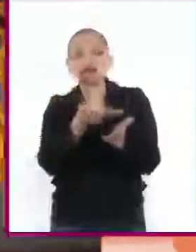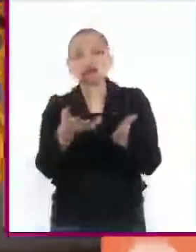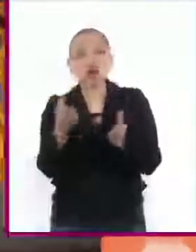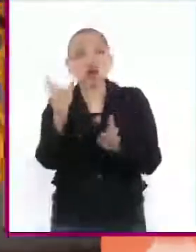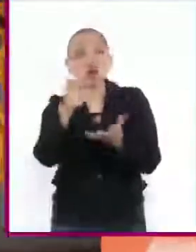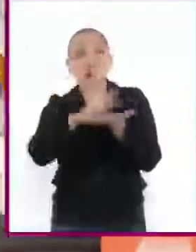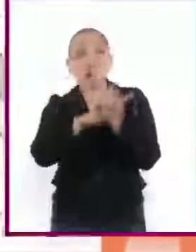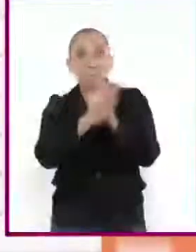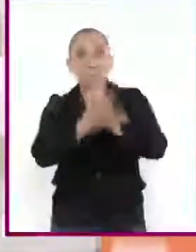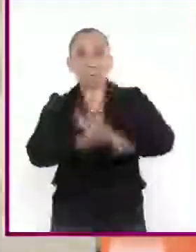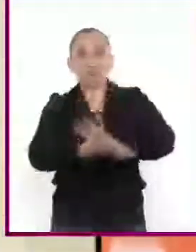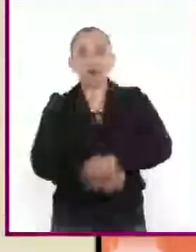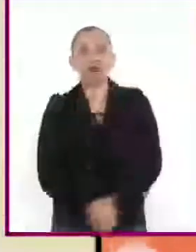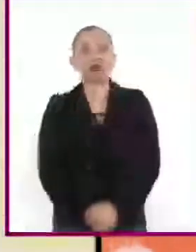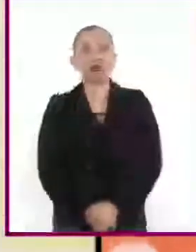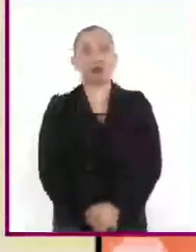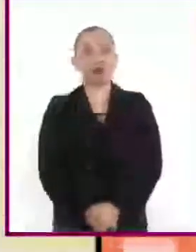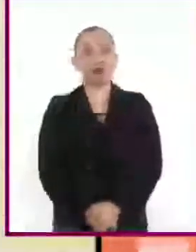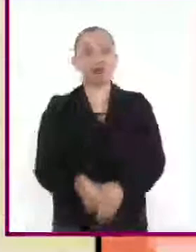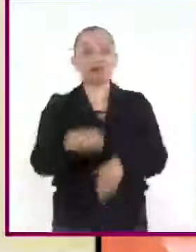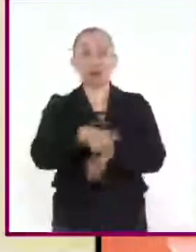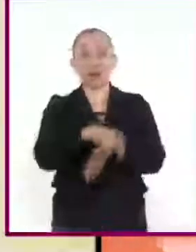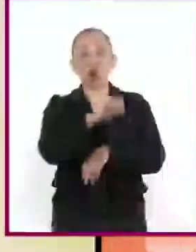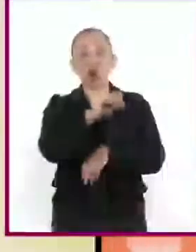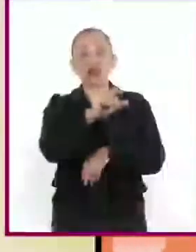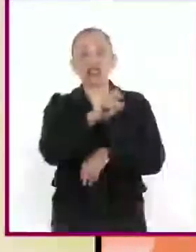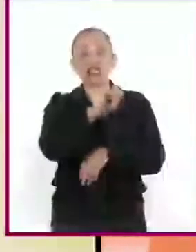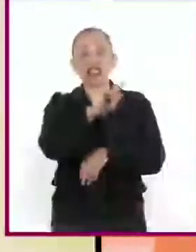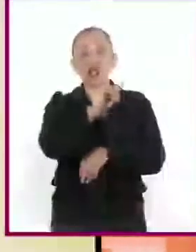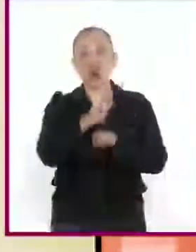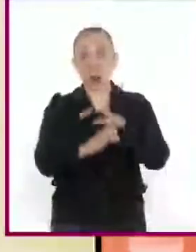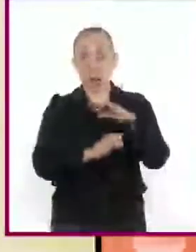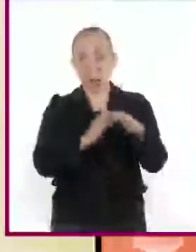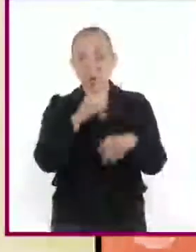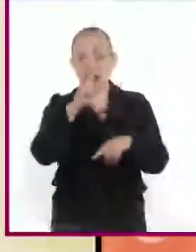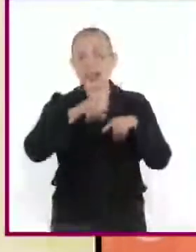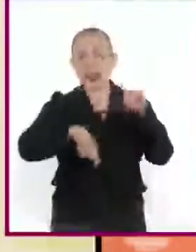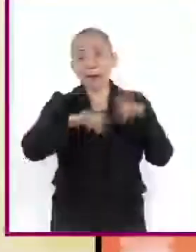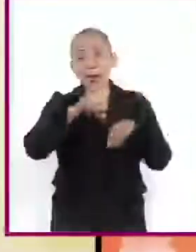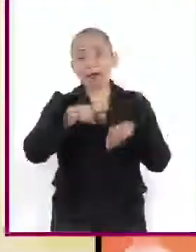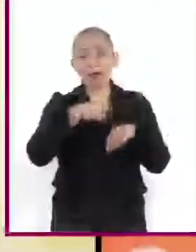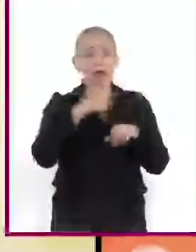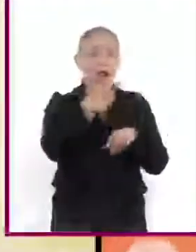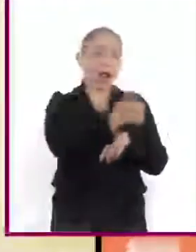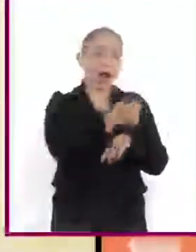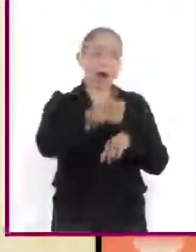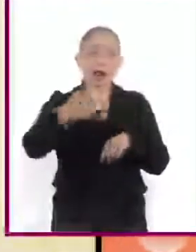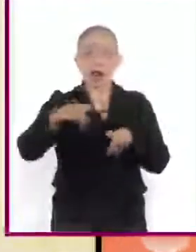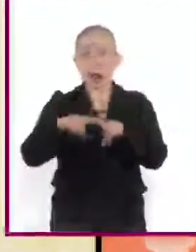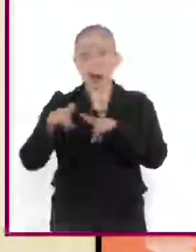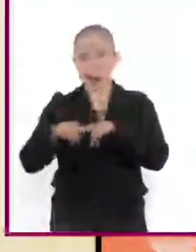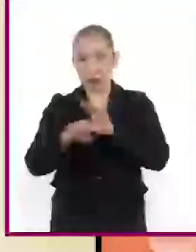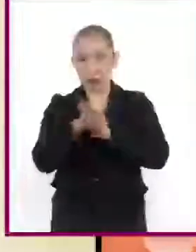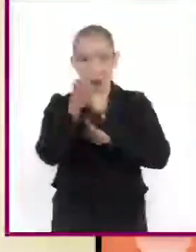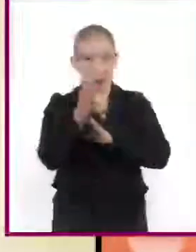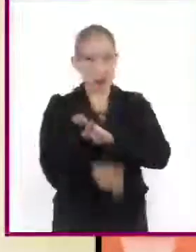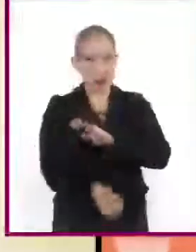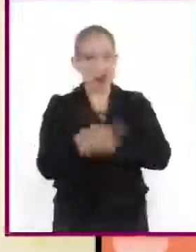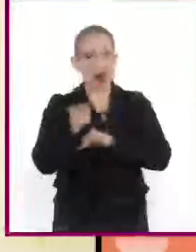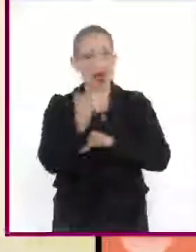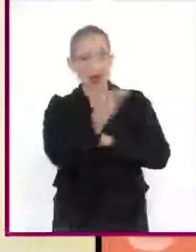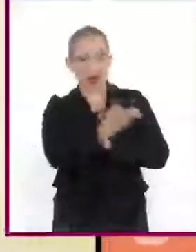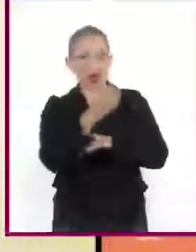una reacción? El número de oxidación de un elemento puede variar de un compuesto a otro. Por ejemplo, en